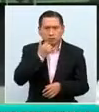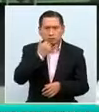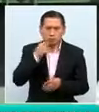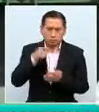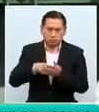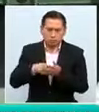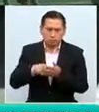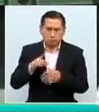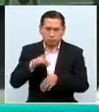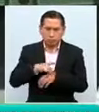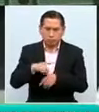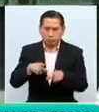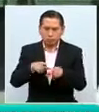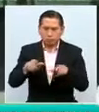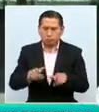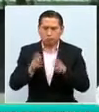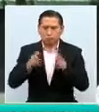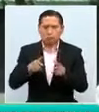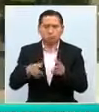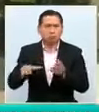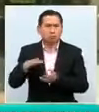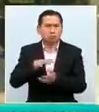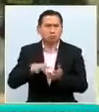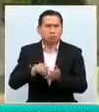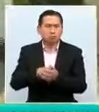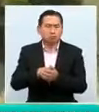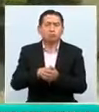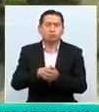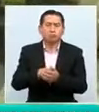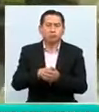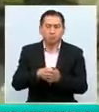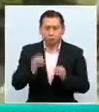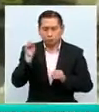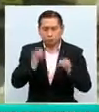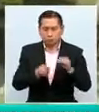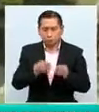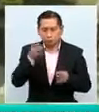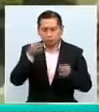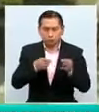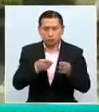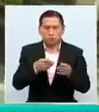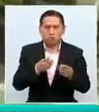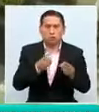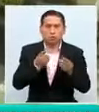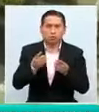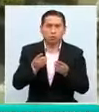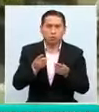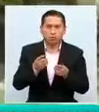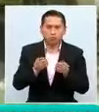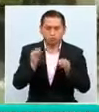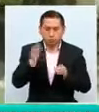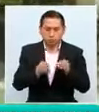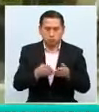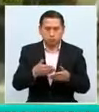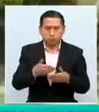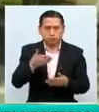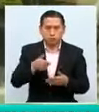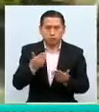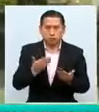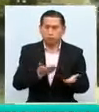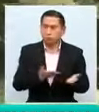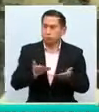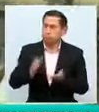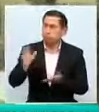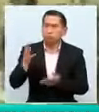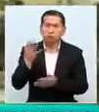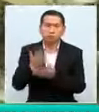proceso de saneamiento de estas dos propiedades, se ha preparado las demandas correspondientes y en ese entendido ahora está en